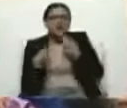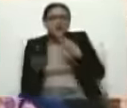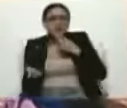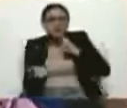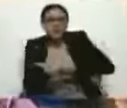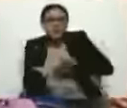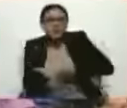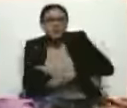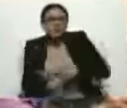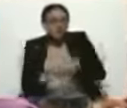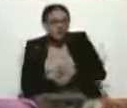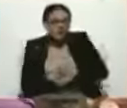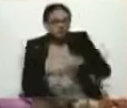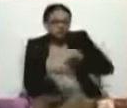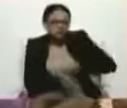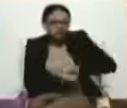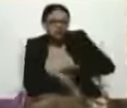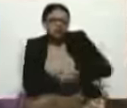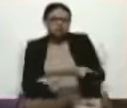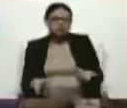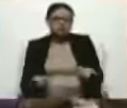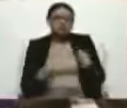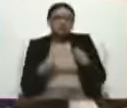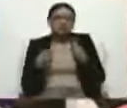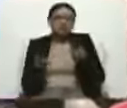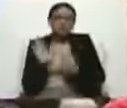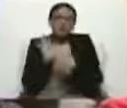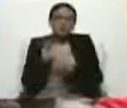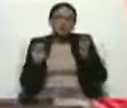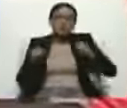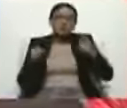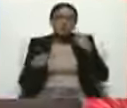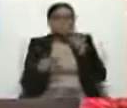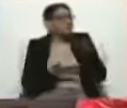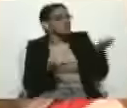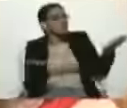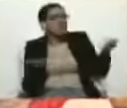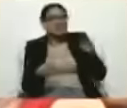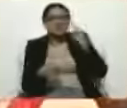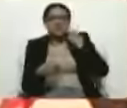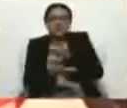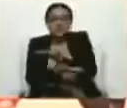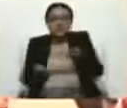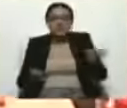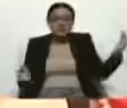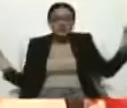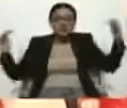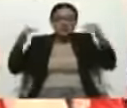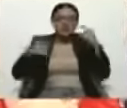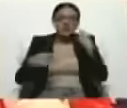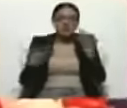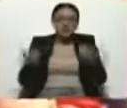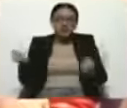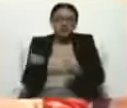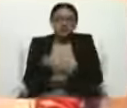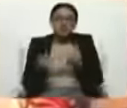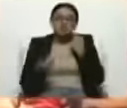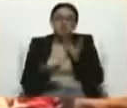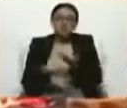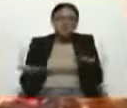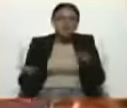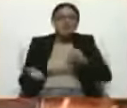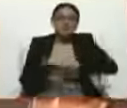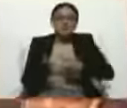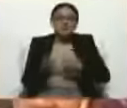patriotas, a los que quieren este país, sí le cuadran los números, ¿eh? A eso sí le cuadran los números. Por eso se está haciendo